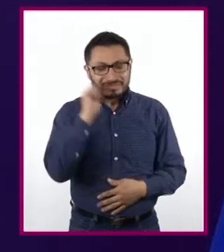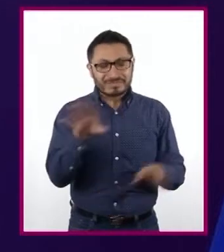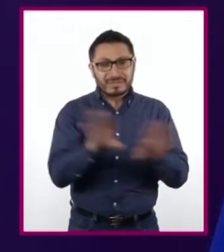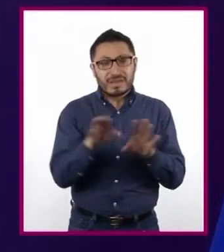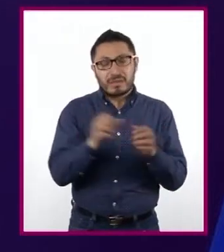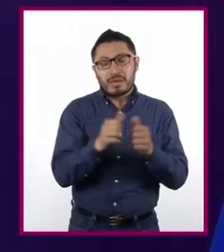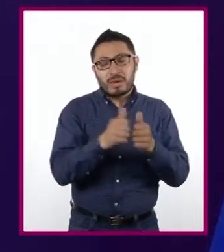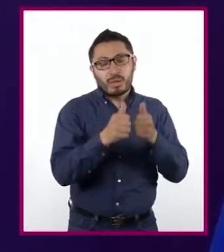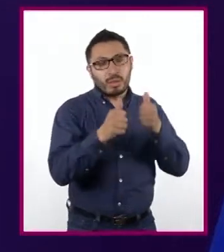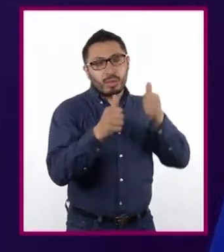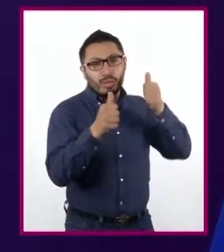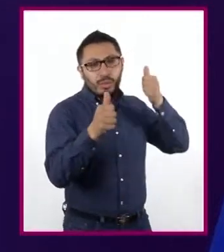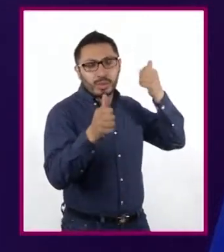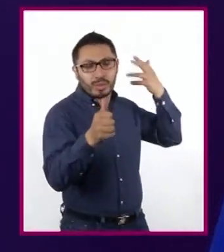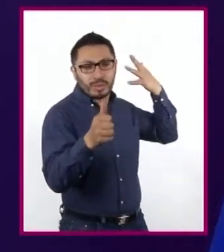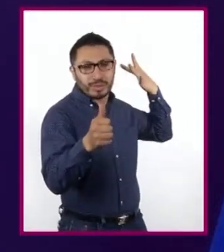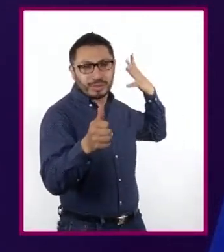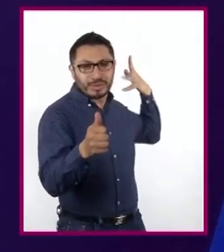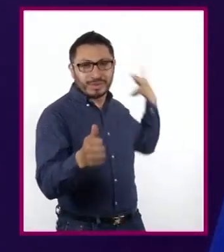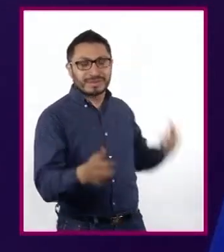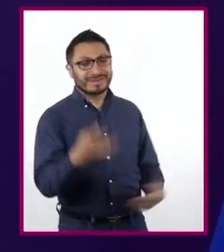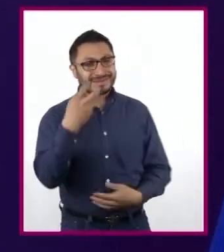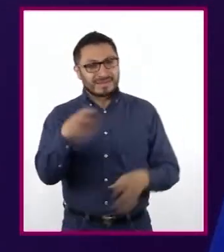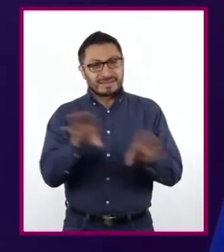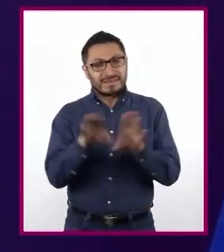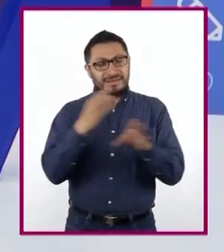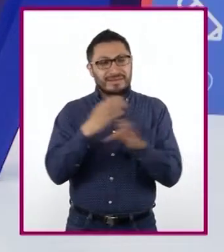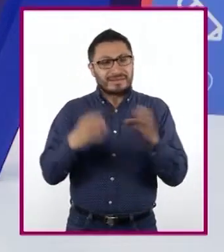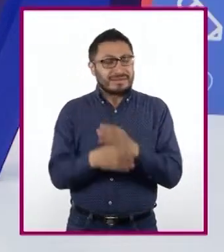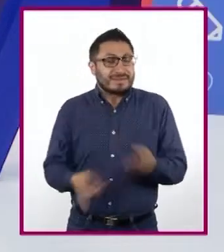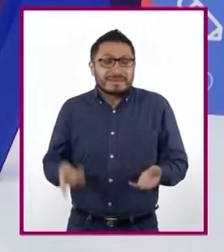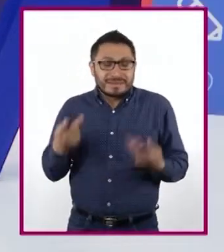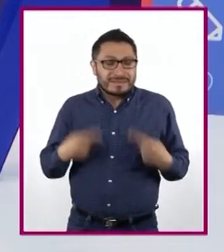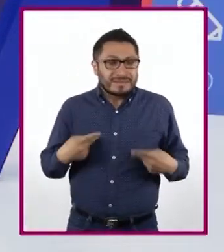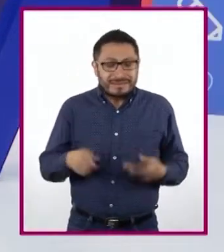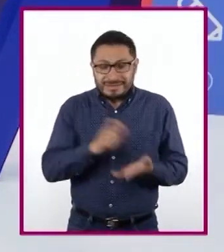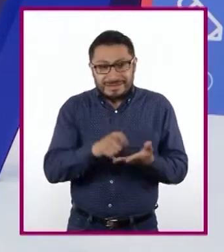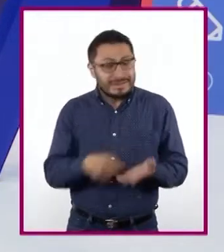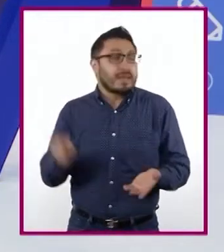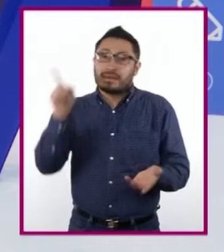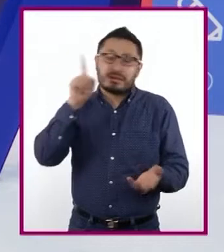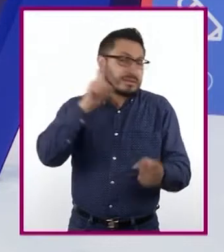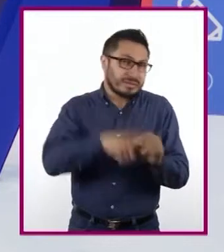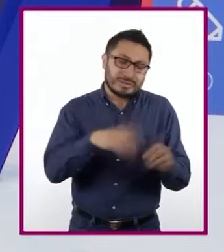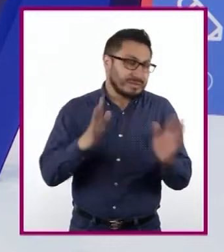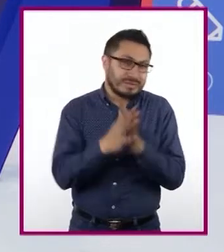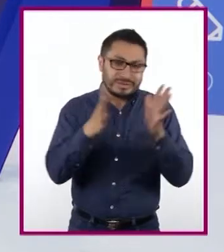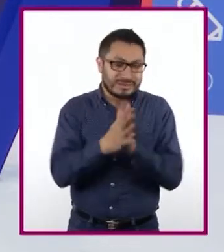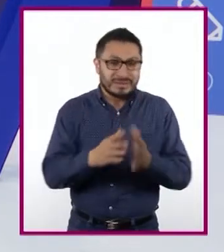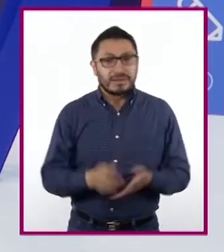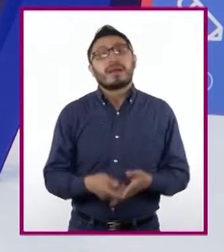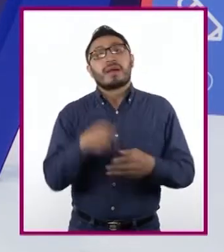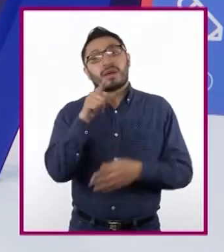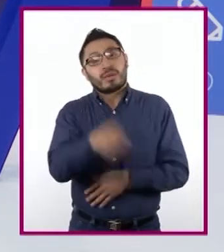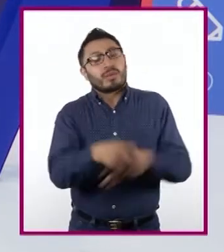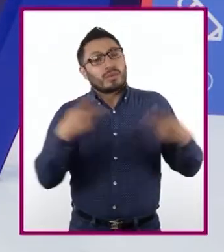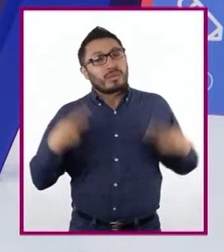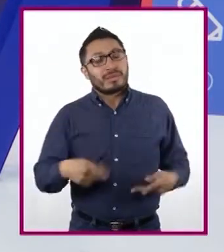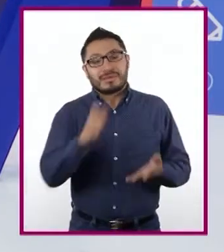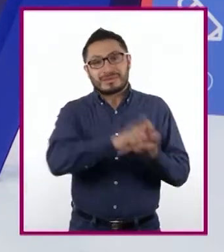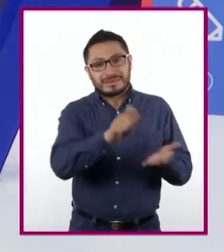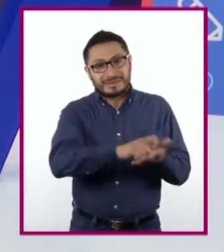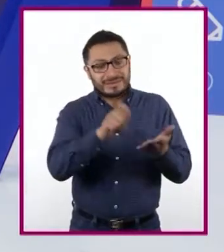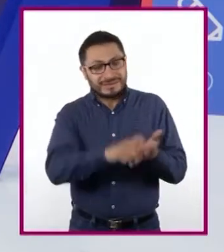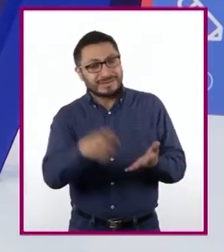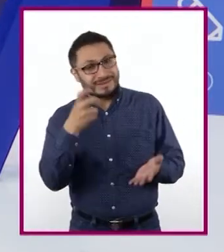distancia, ya que quien narra los hechos no participó en ellos. Al escribir la biografía debemos tener en cuenta que es